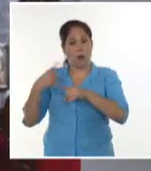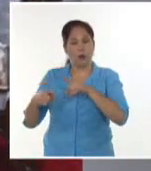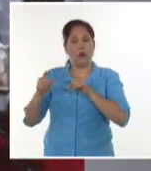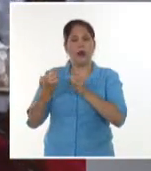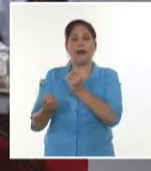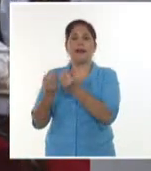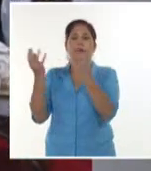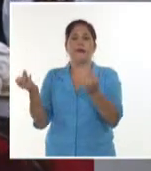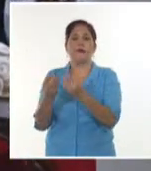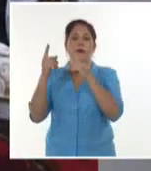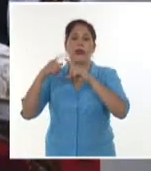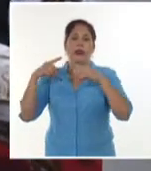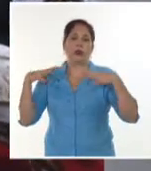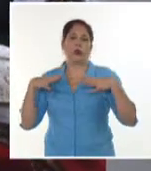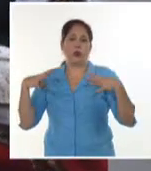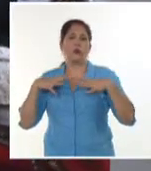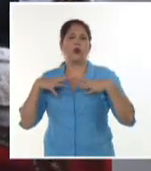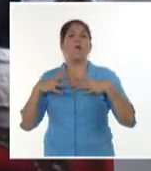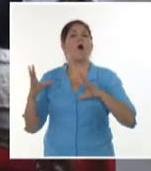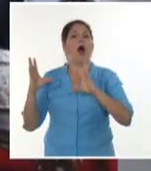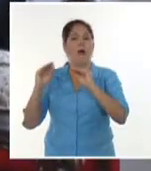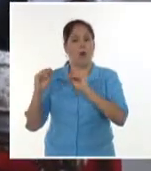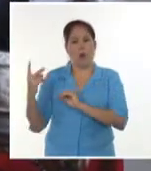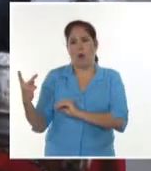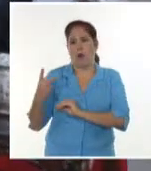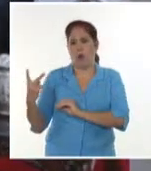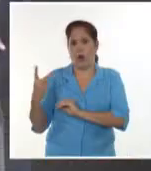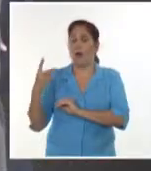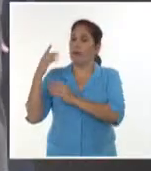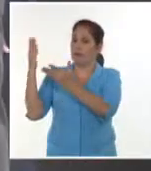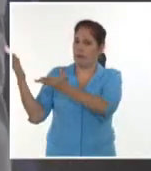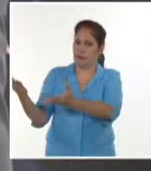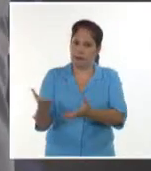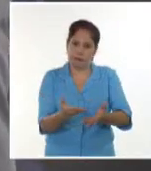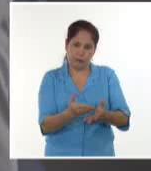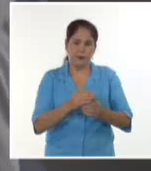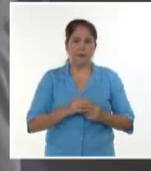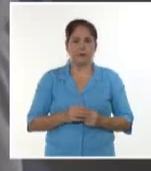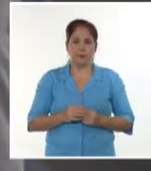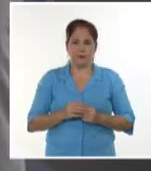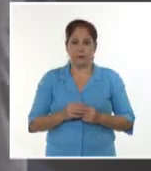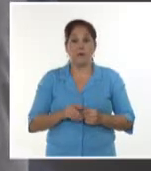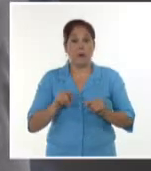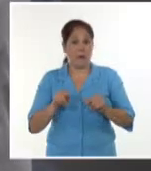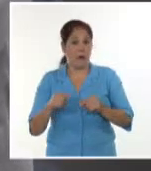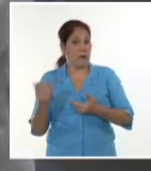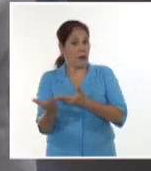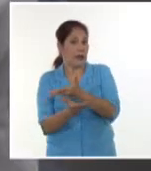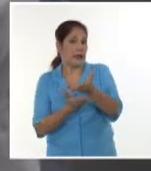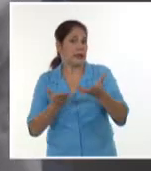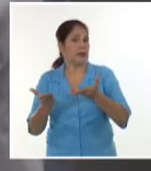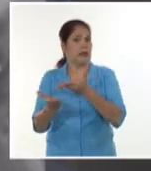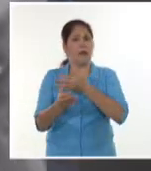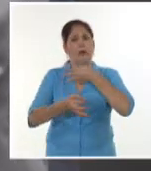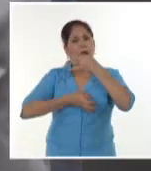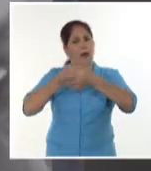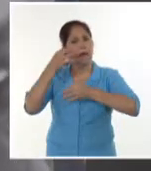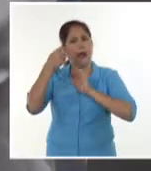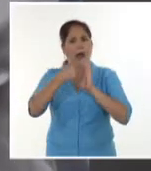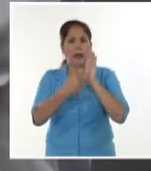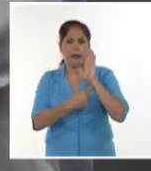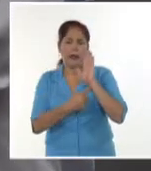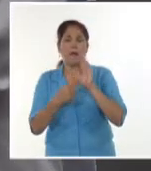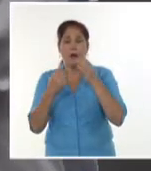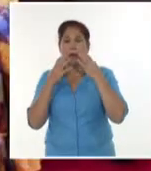Naturales y Turismo, Ángela Yasmín Kairuki, quien lo había recibido a su llegada a Tanzania. En esos intercambios se abordaron aspectos